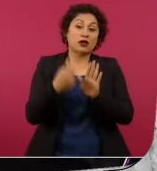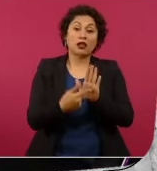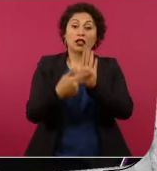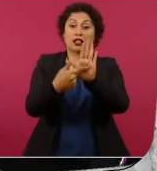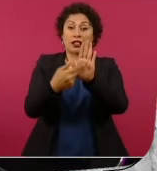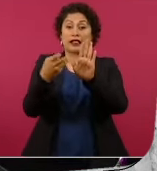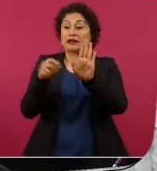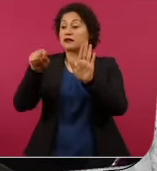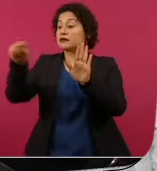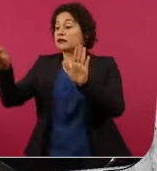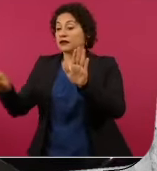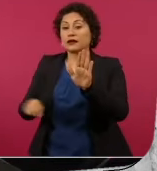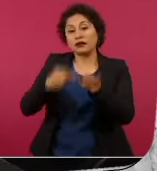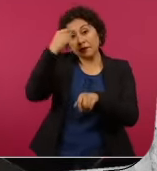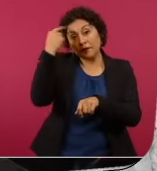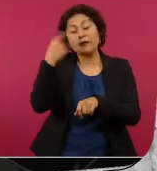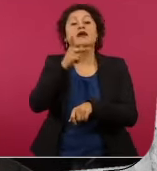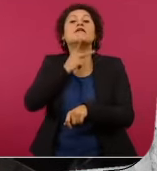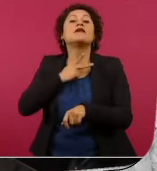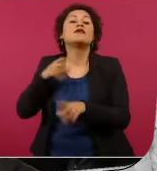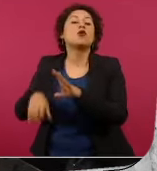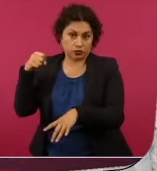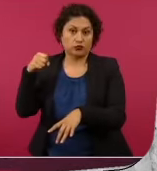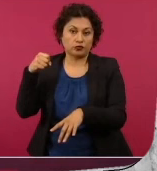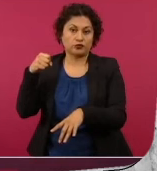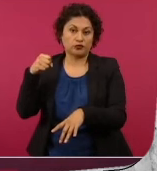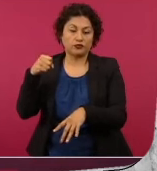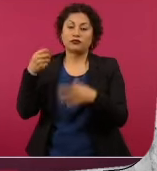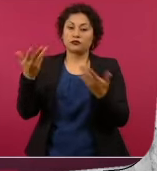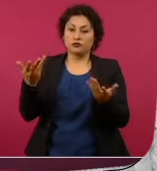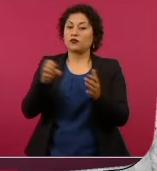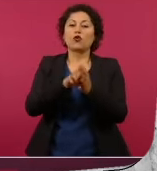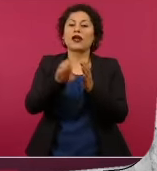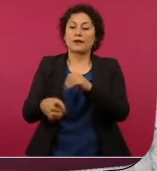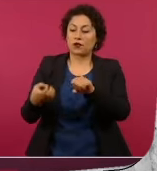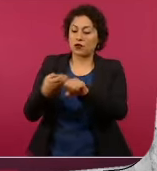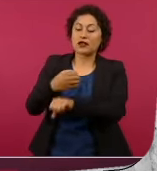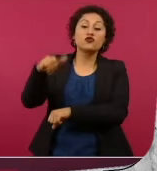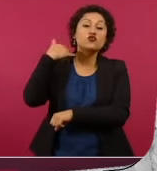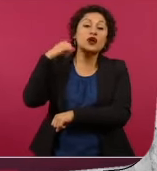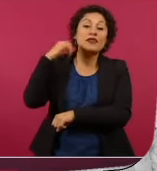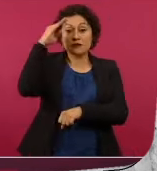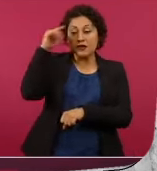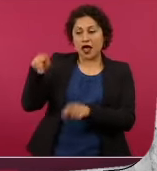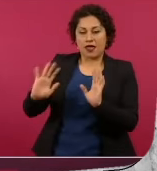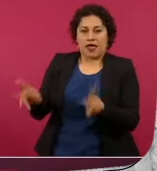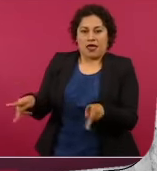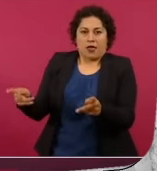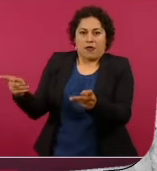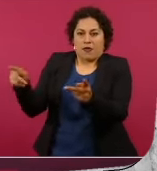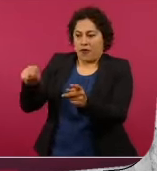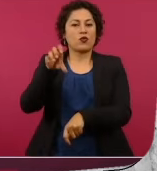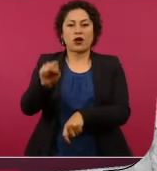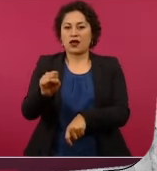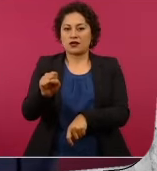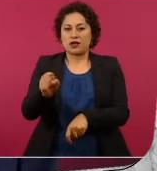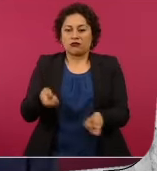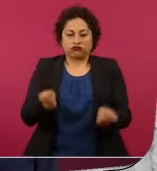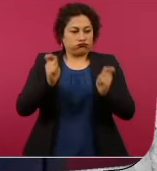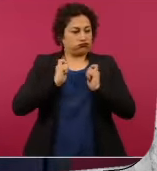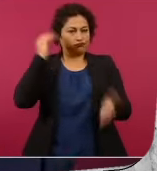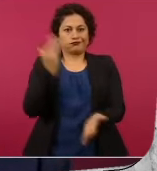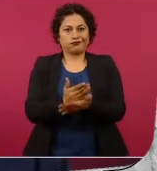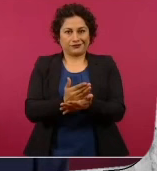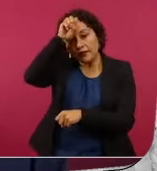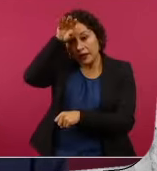exploración petrolera. Allá en tu estado ya tenían pensado toda la península de Yucatán, le iban a entregar. No les dio tiempo. El caso